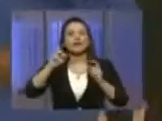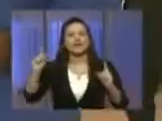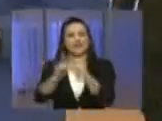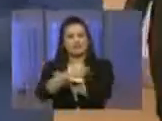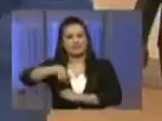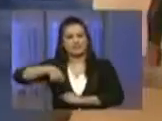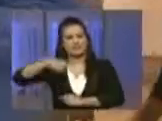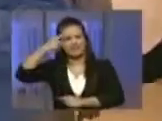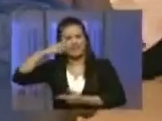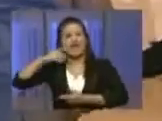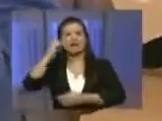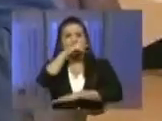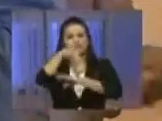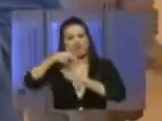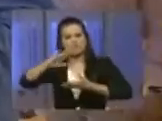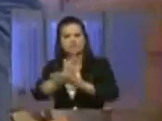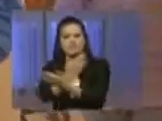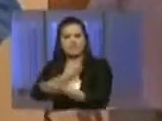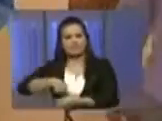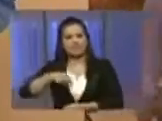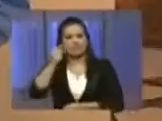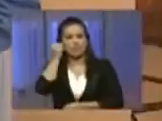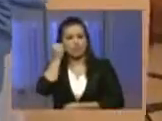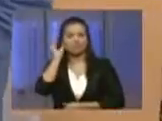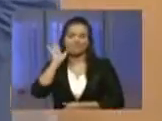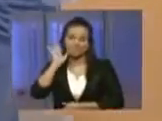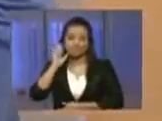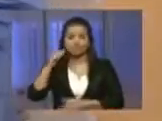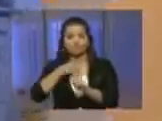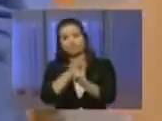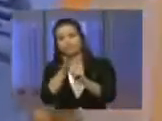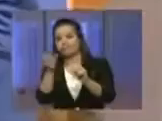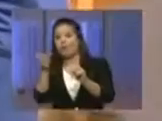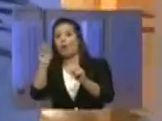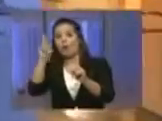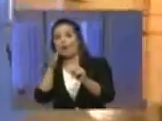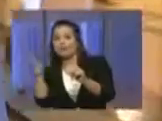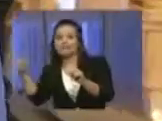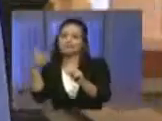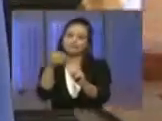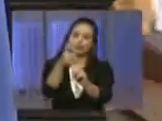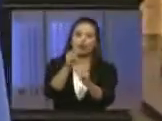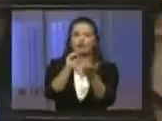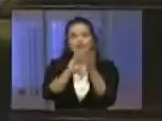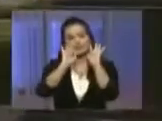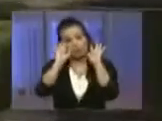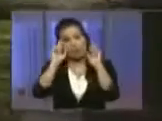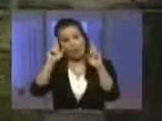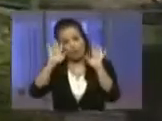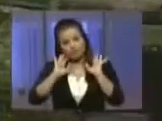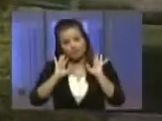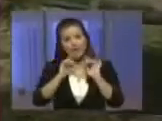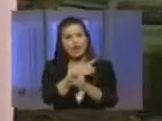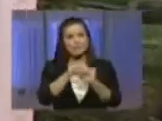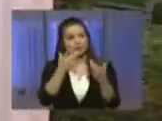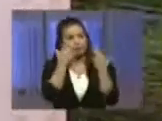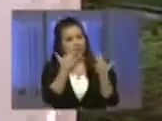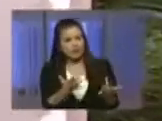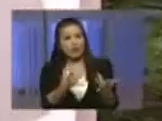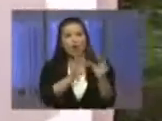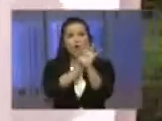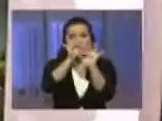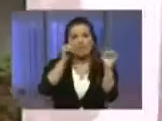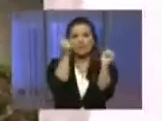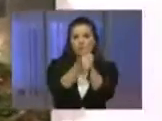pero viendo nosotros el éxito de estas olimpiadas Sin lugar a dudas tenemos que decir